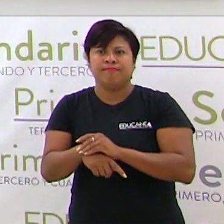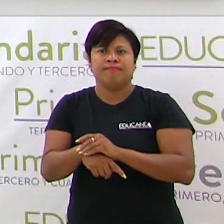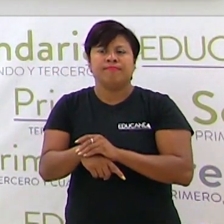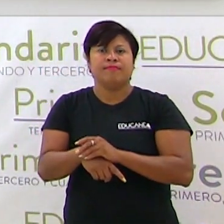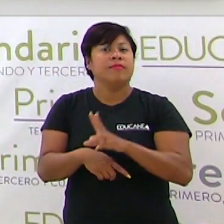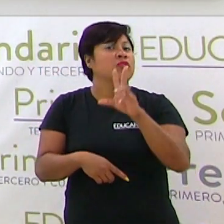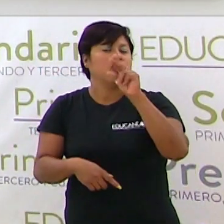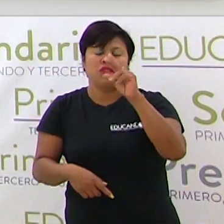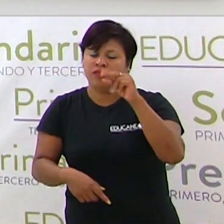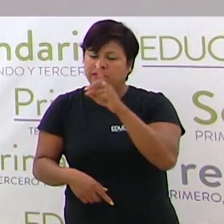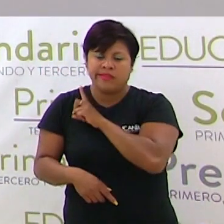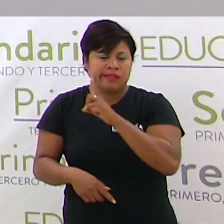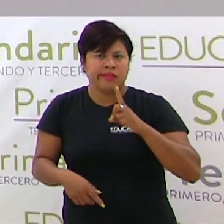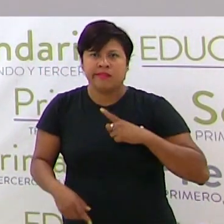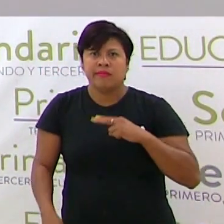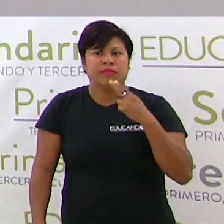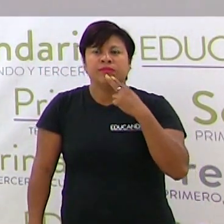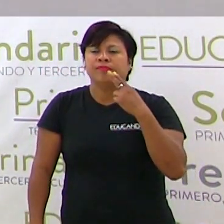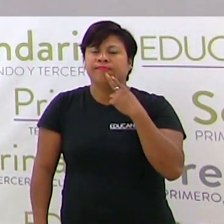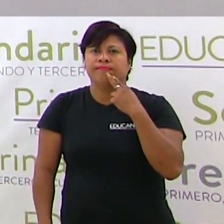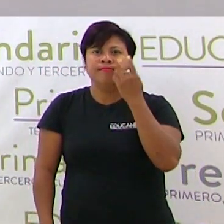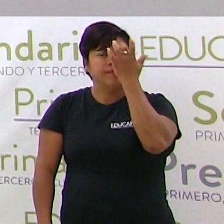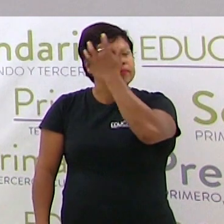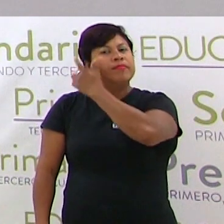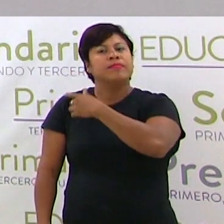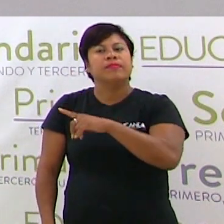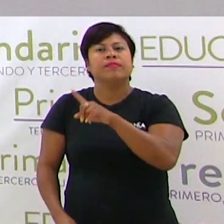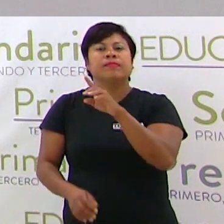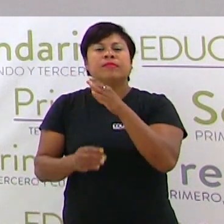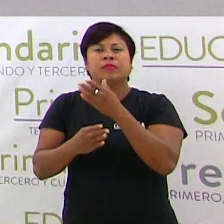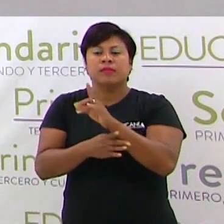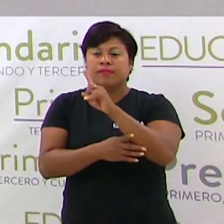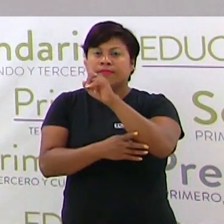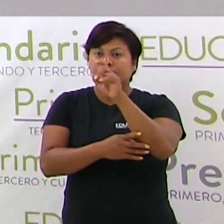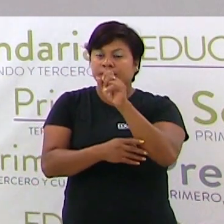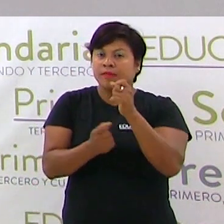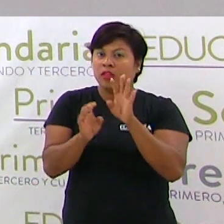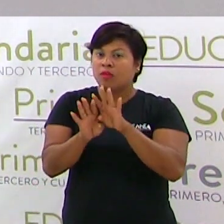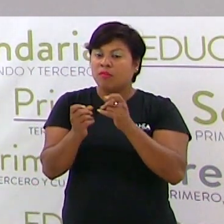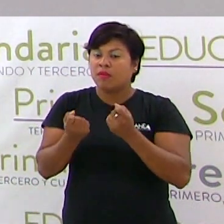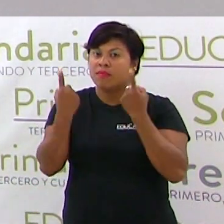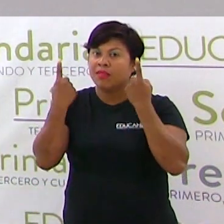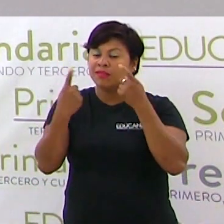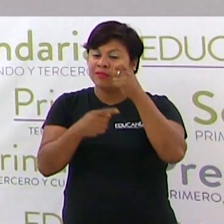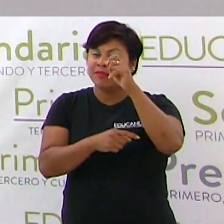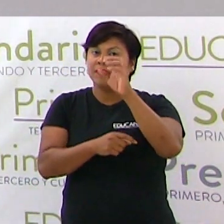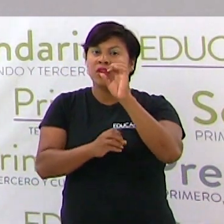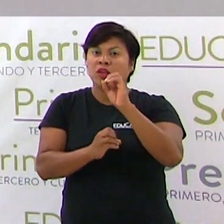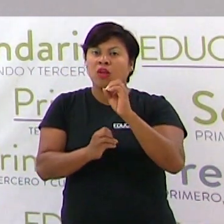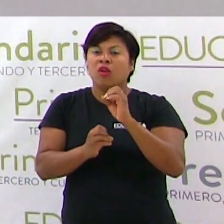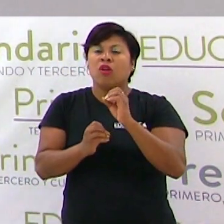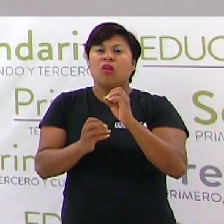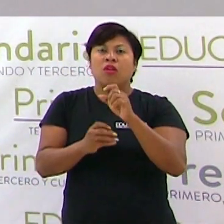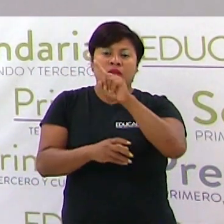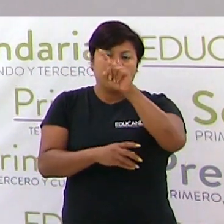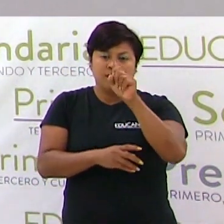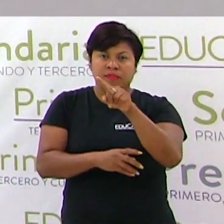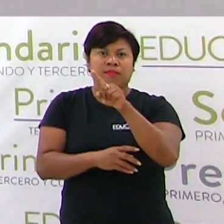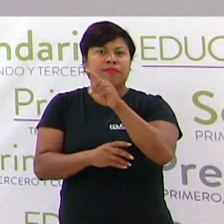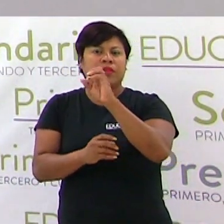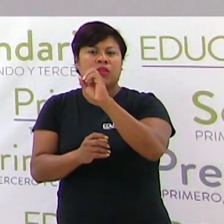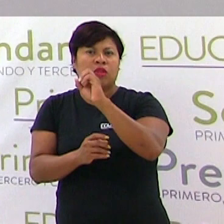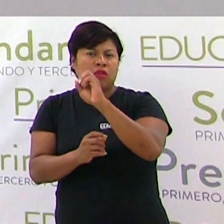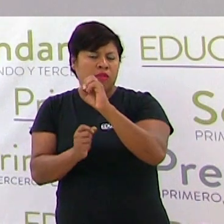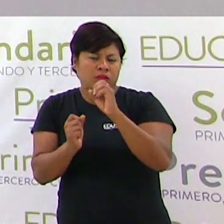se puede utilizar los signos de admiración o exclamación, también les podemos